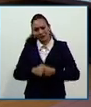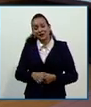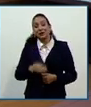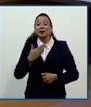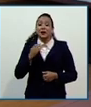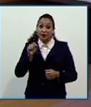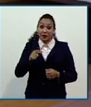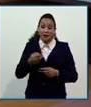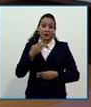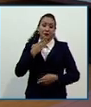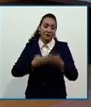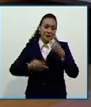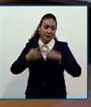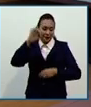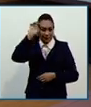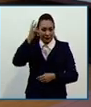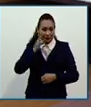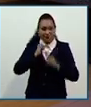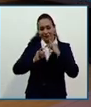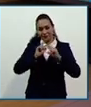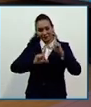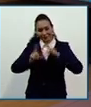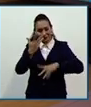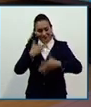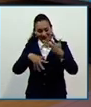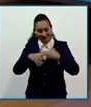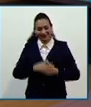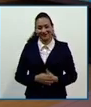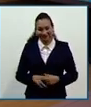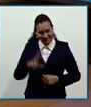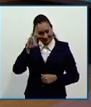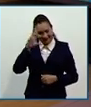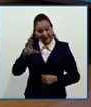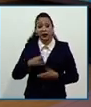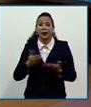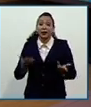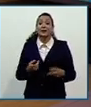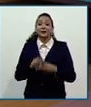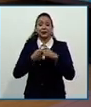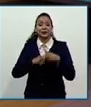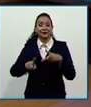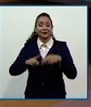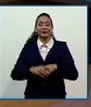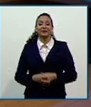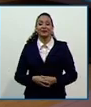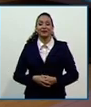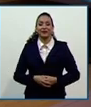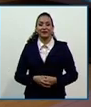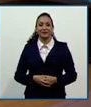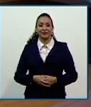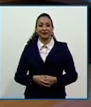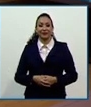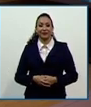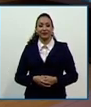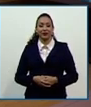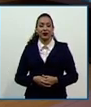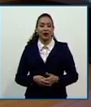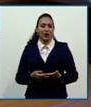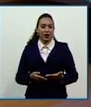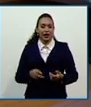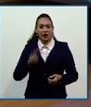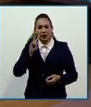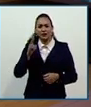Eusiris Rostro en la interpretación en lengua de señas mexicana. Vámonos con todas las noticias. Iniciamos con